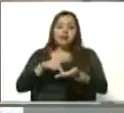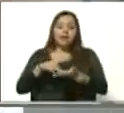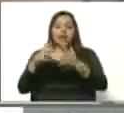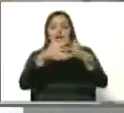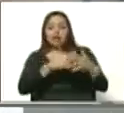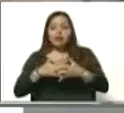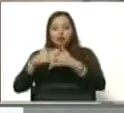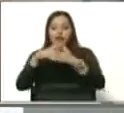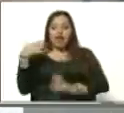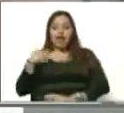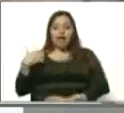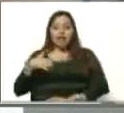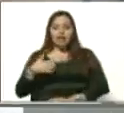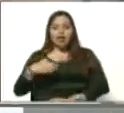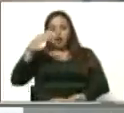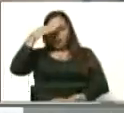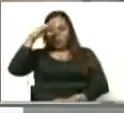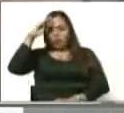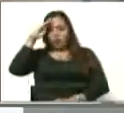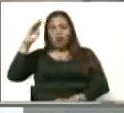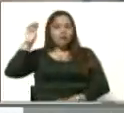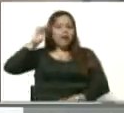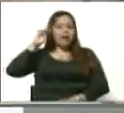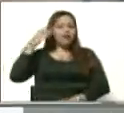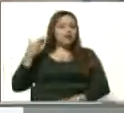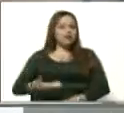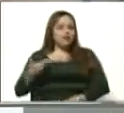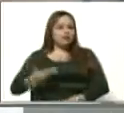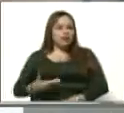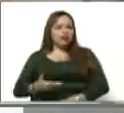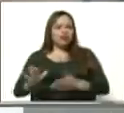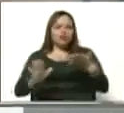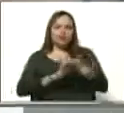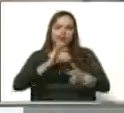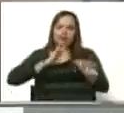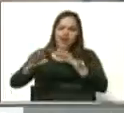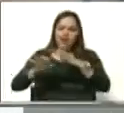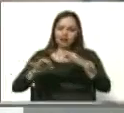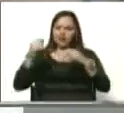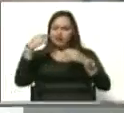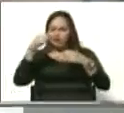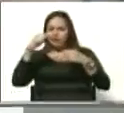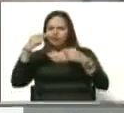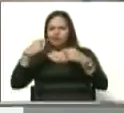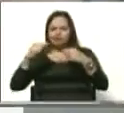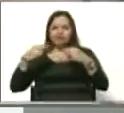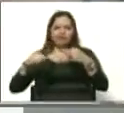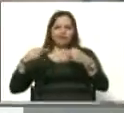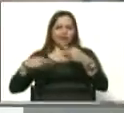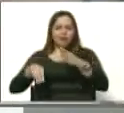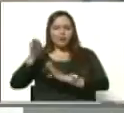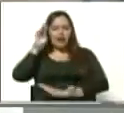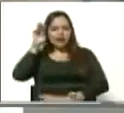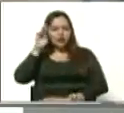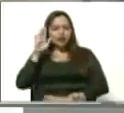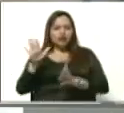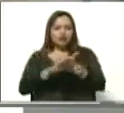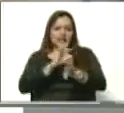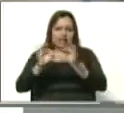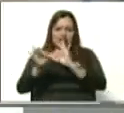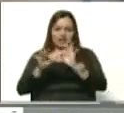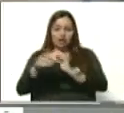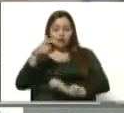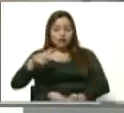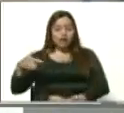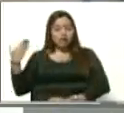Cuba, con maestros importantísimos como Vivian Martínez Tavares, como Jorge Dubati, como Omar Baliño. Gente muy importante